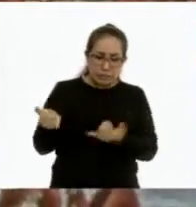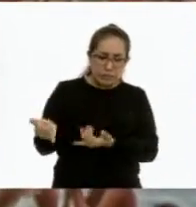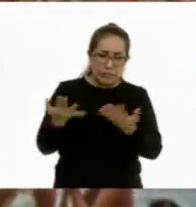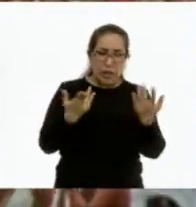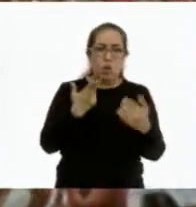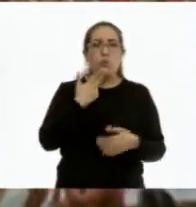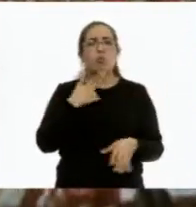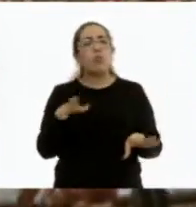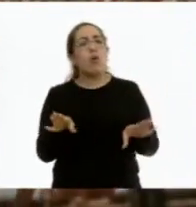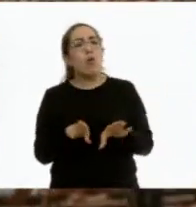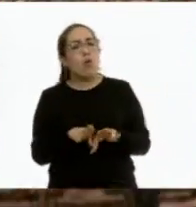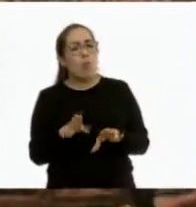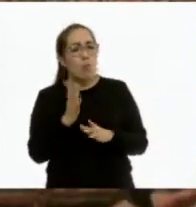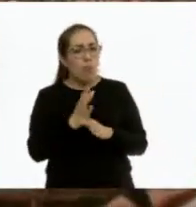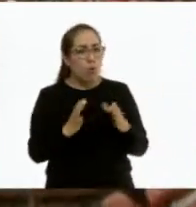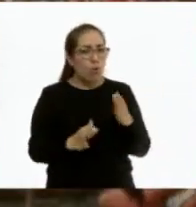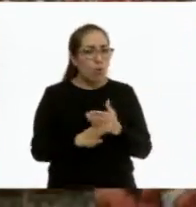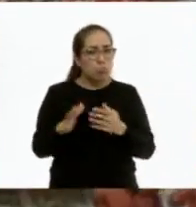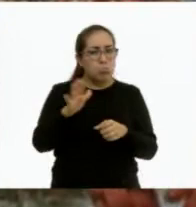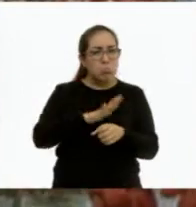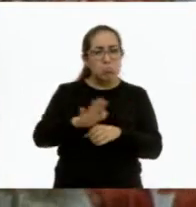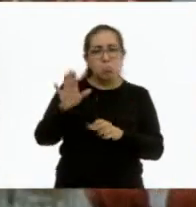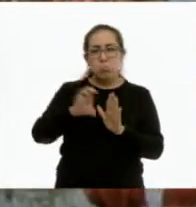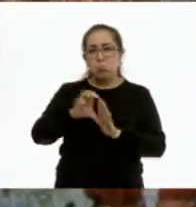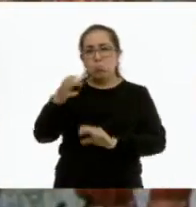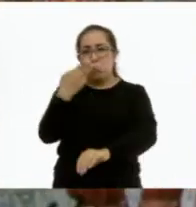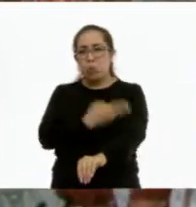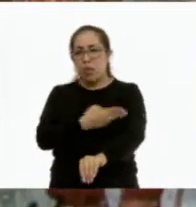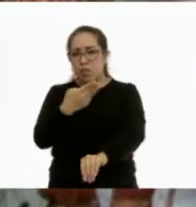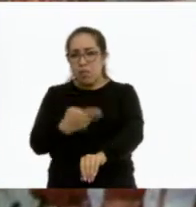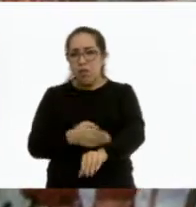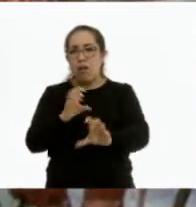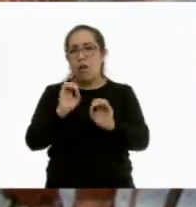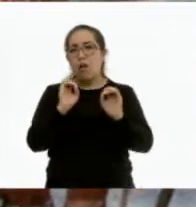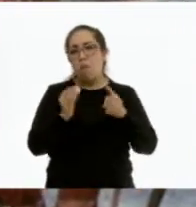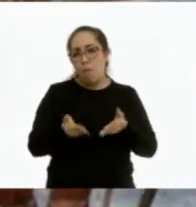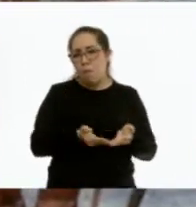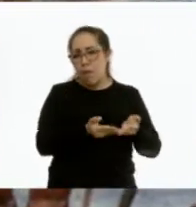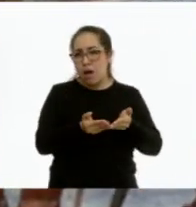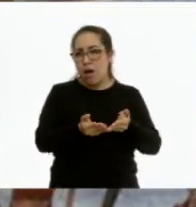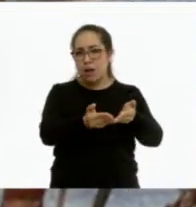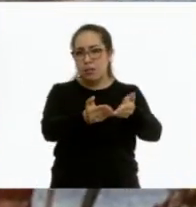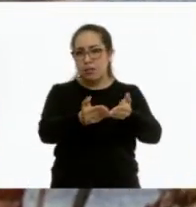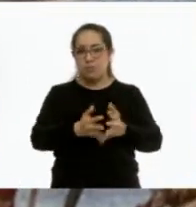los medios a su alcance, como material rodante o embarcaciones.